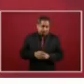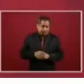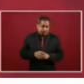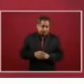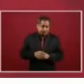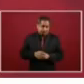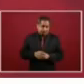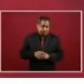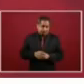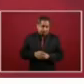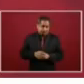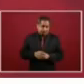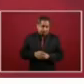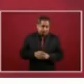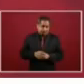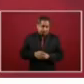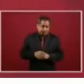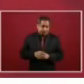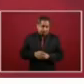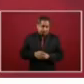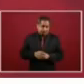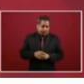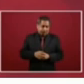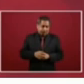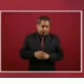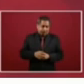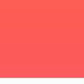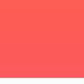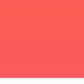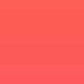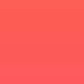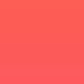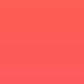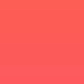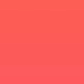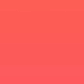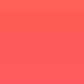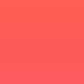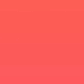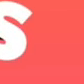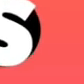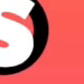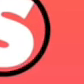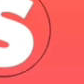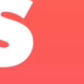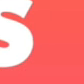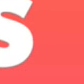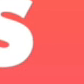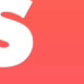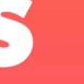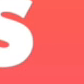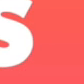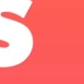ocasión chao bye víctor blogs